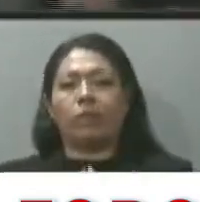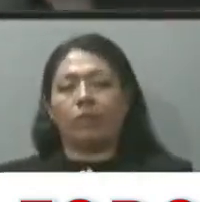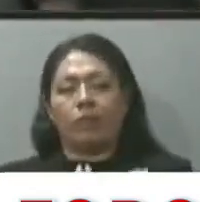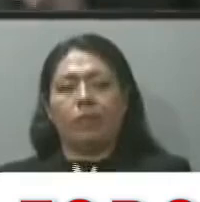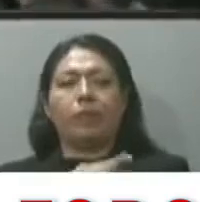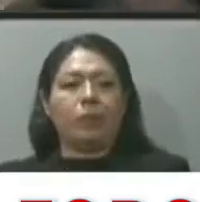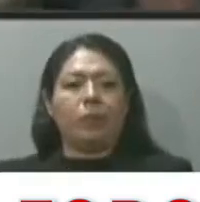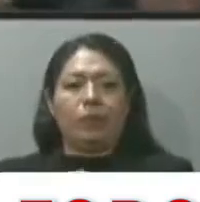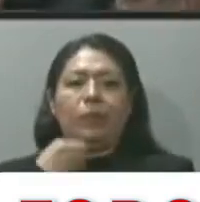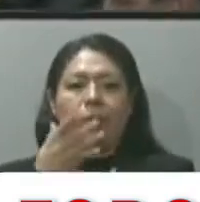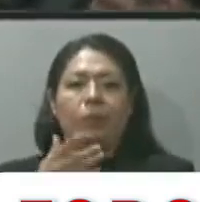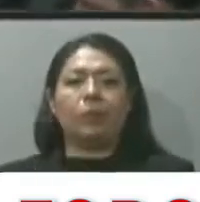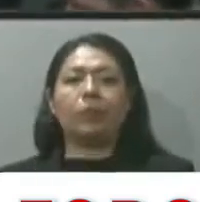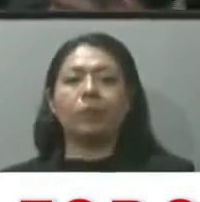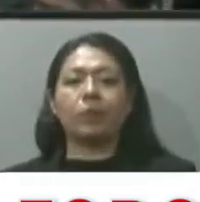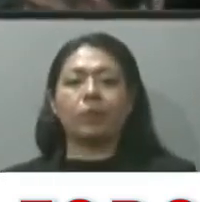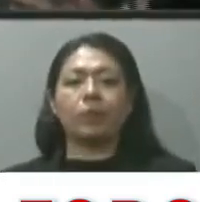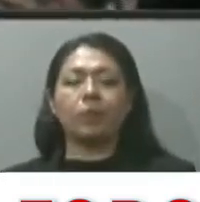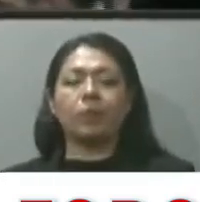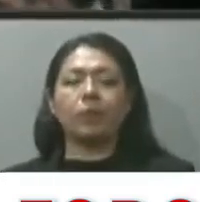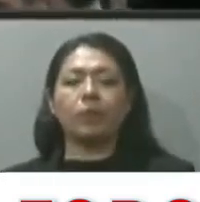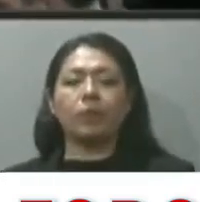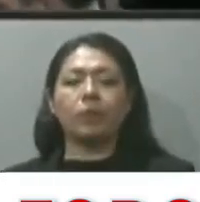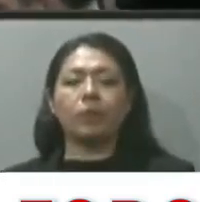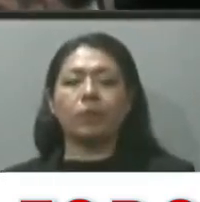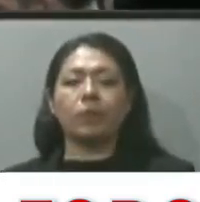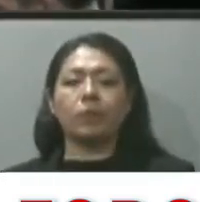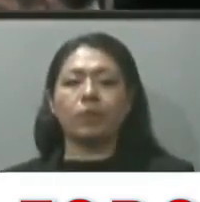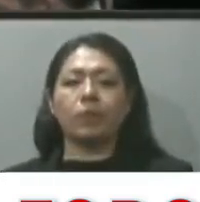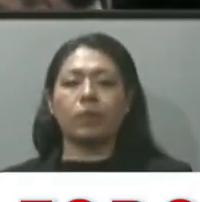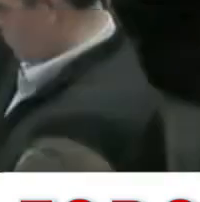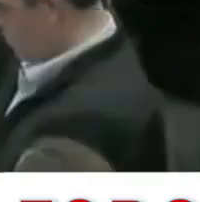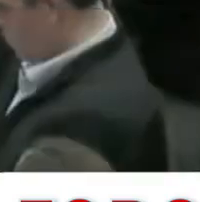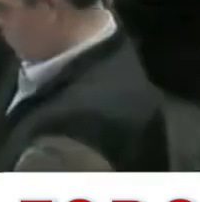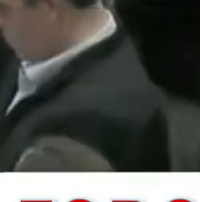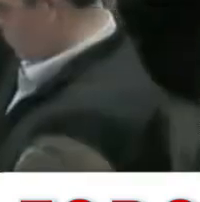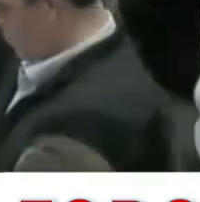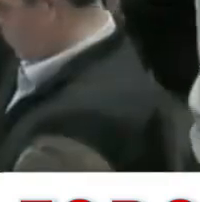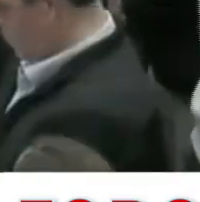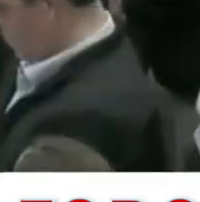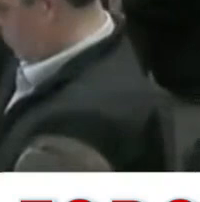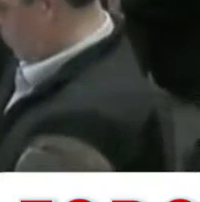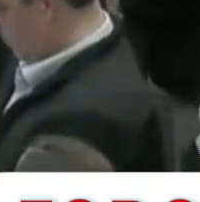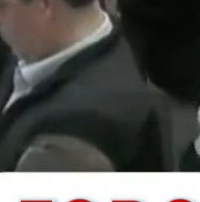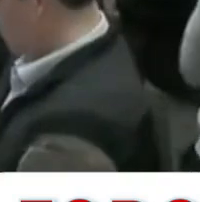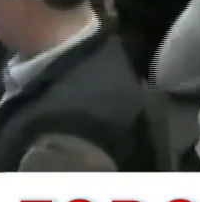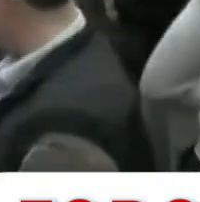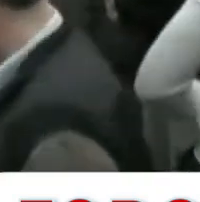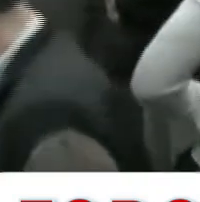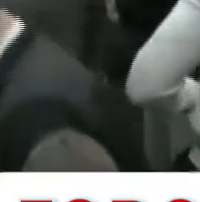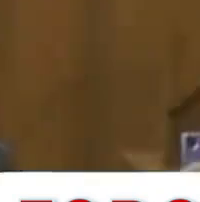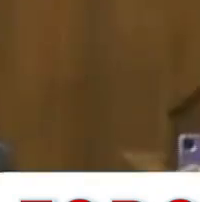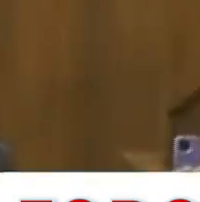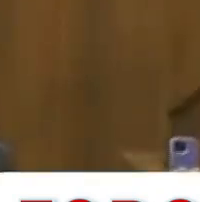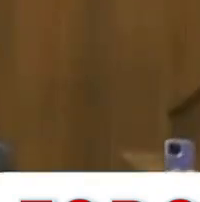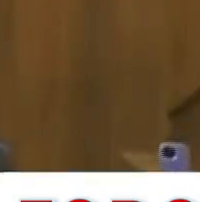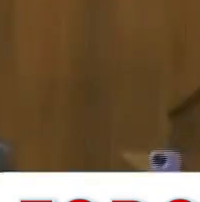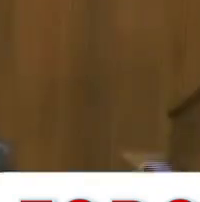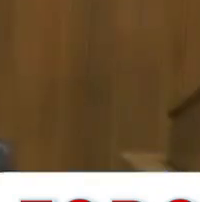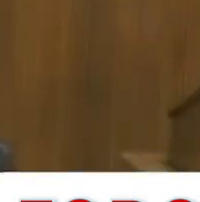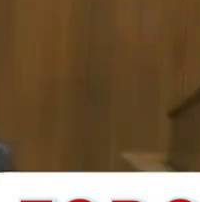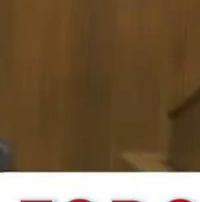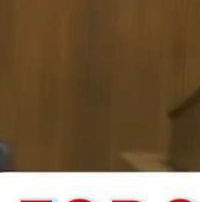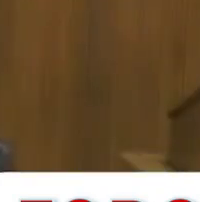favor de los diputados del PRI y otros a favor del Movimiento Ciudadano. Edgar, escucha. Edgar,